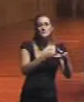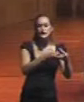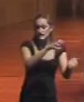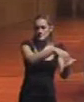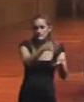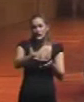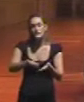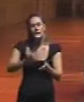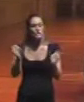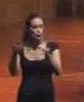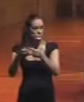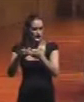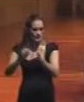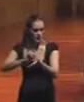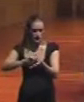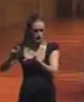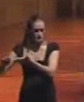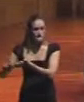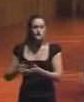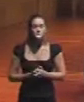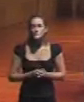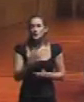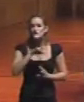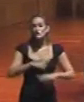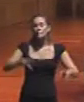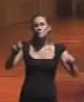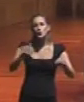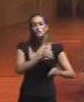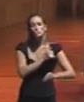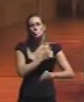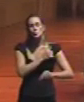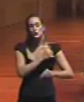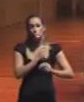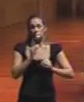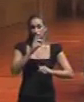departamento. Proceso de renovación que culminará durante el curso académico que hoy se inicia.